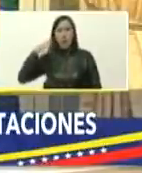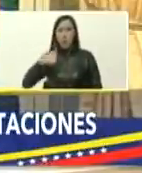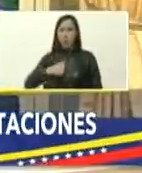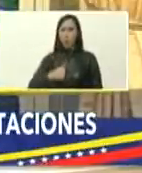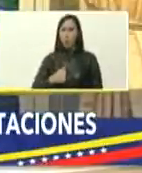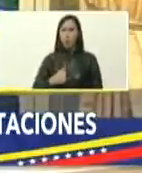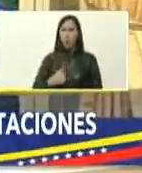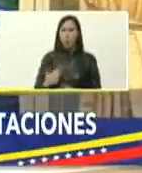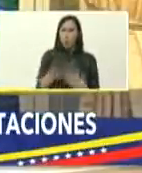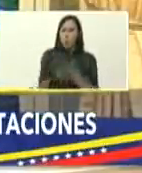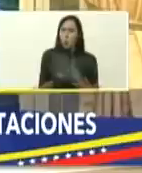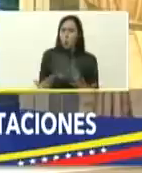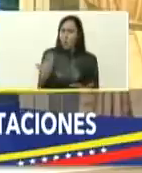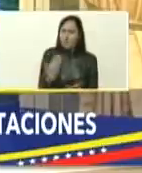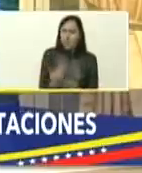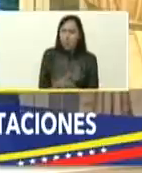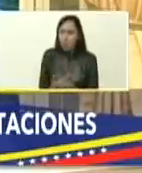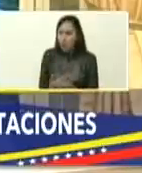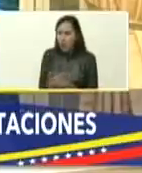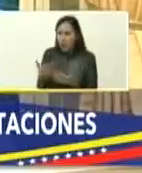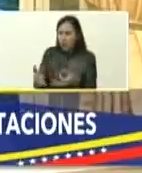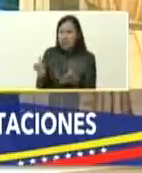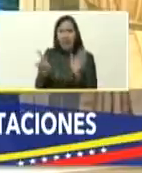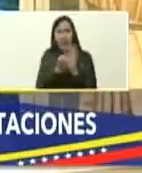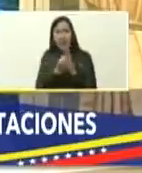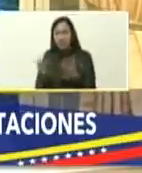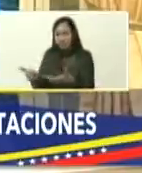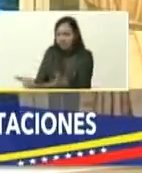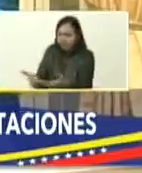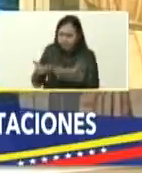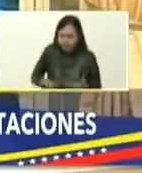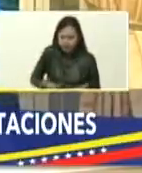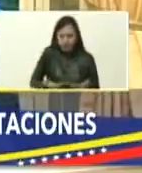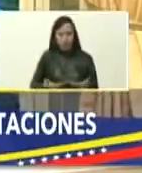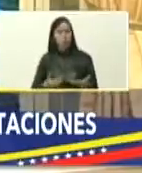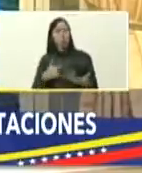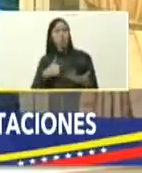me daban una propuesta de ley y yo decía,